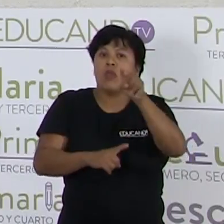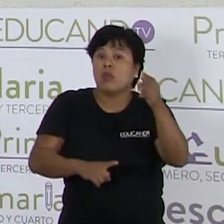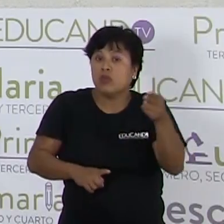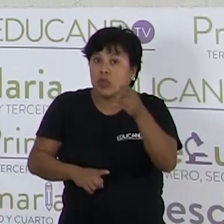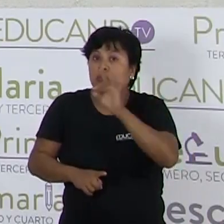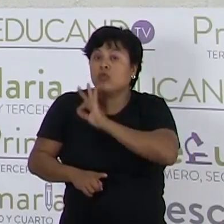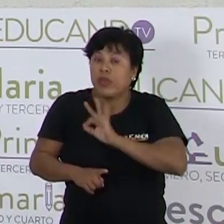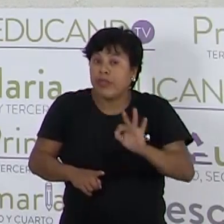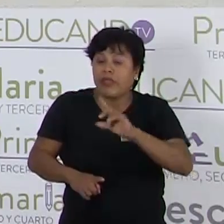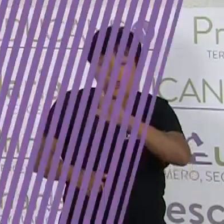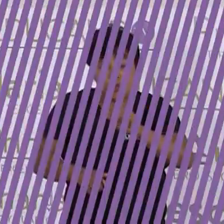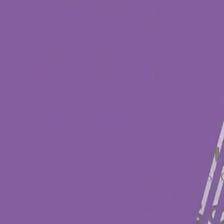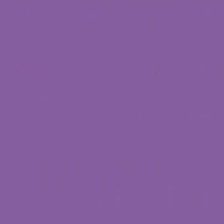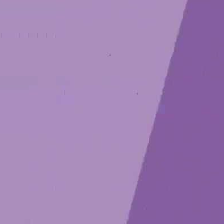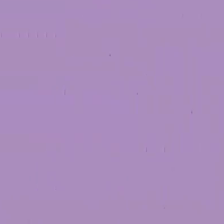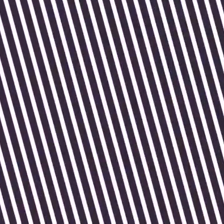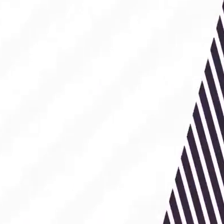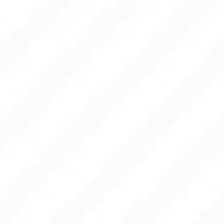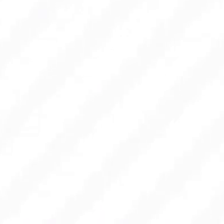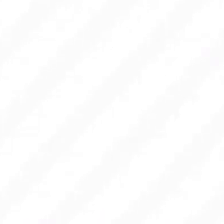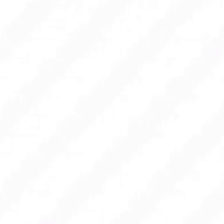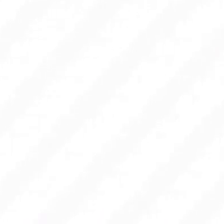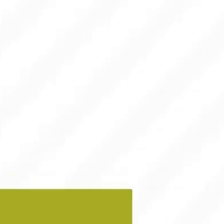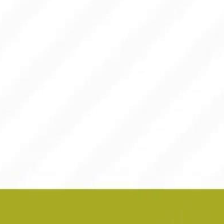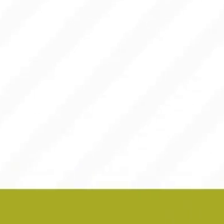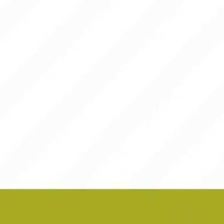podamos trabajar.